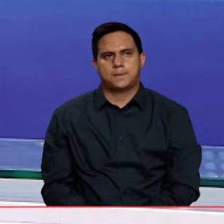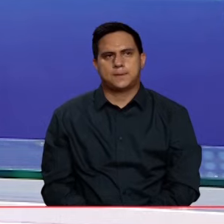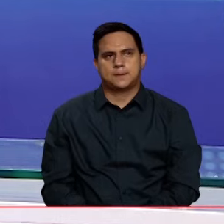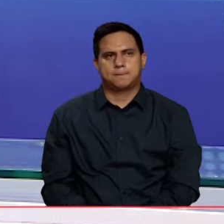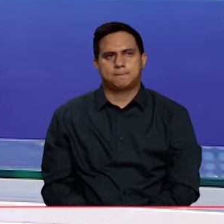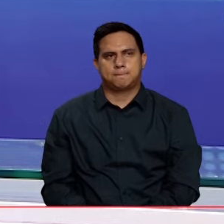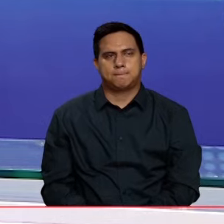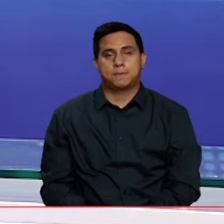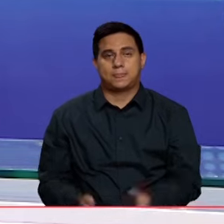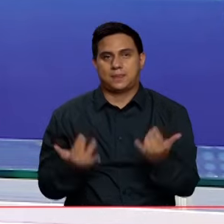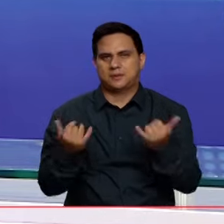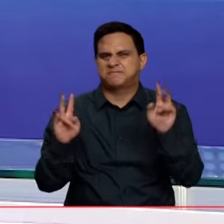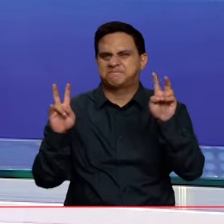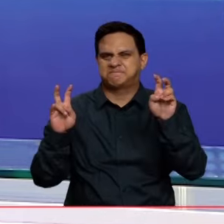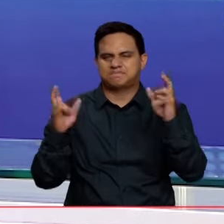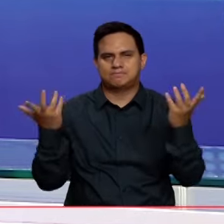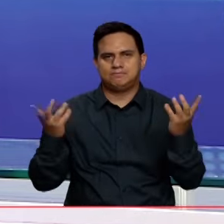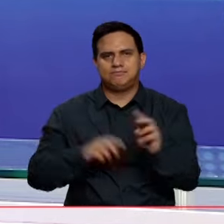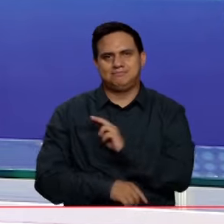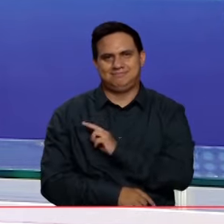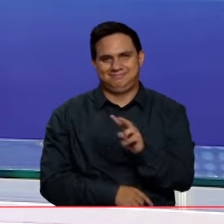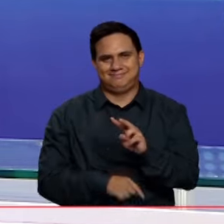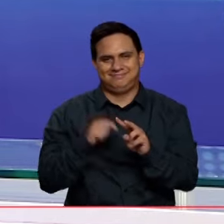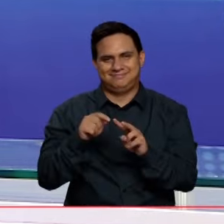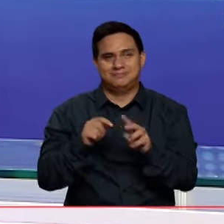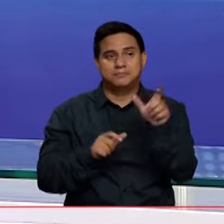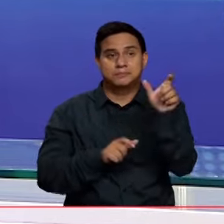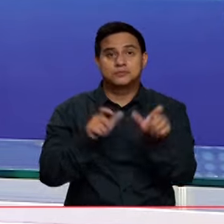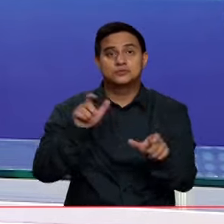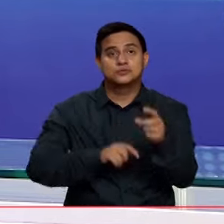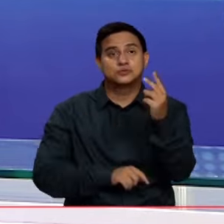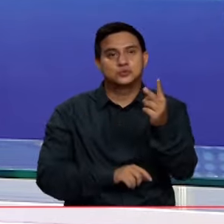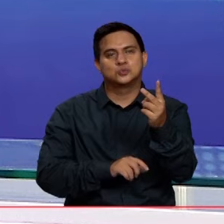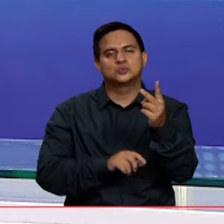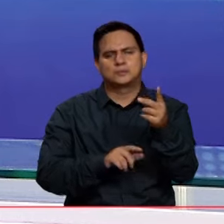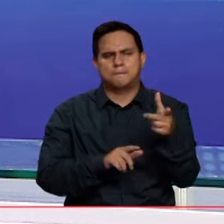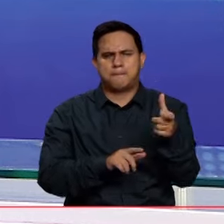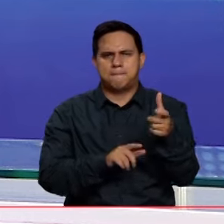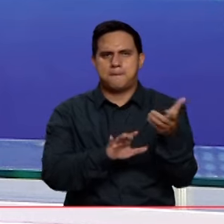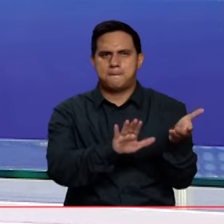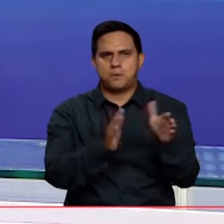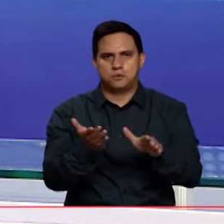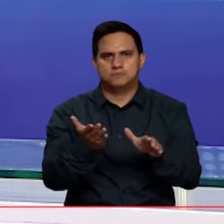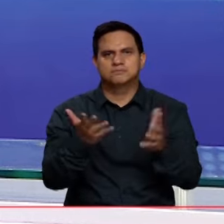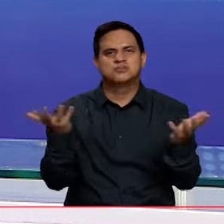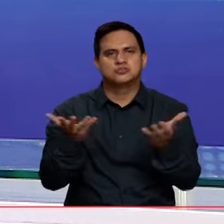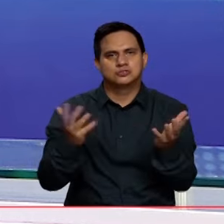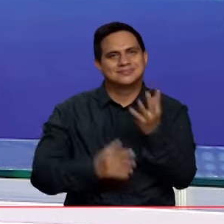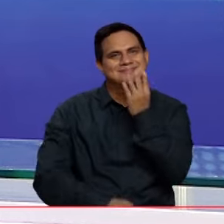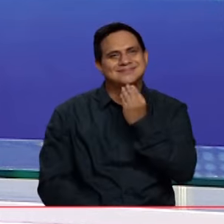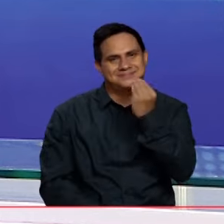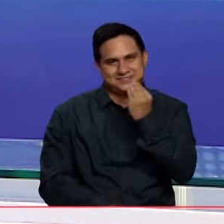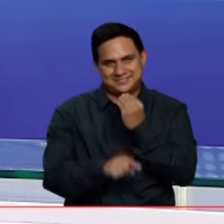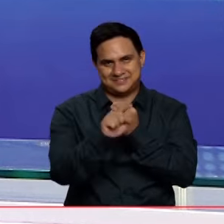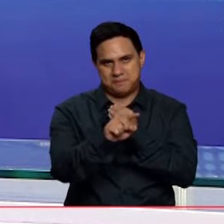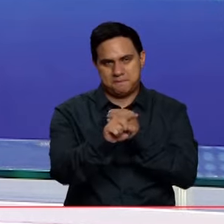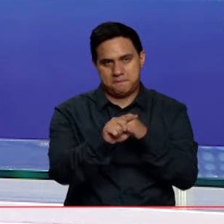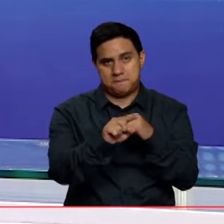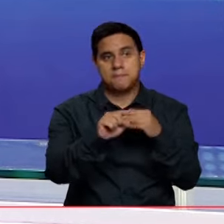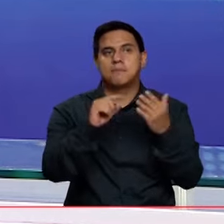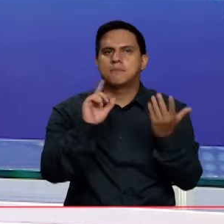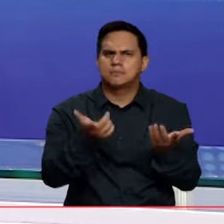Vamos ahora del Valle del Cauca porque dos personas fueron asesinadas en zona rural del municipio de Viges. Los hechos son investigados por